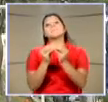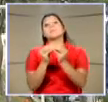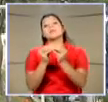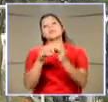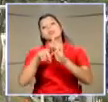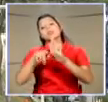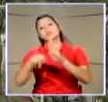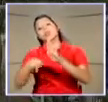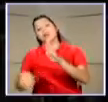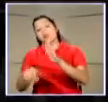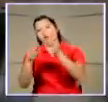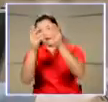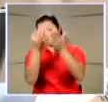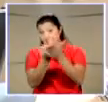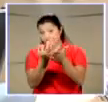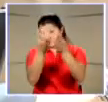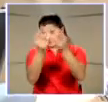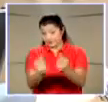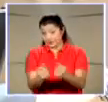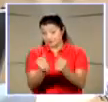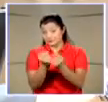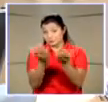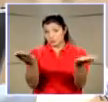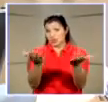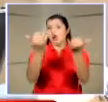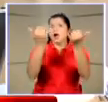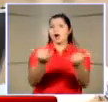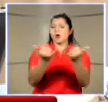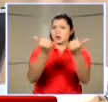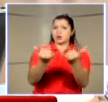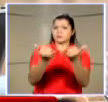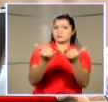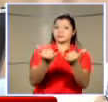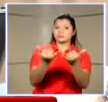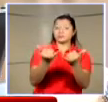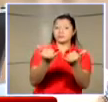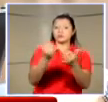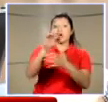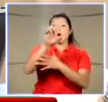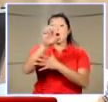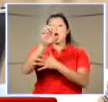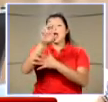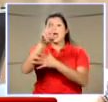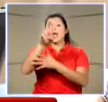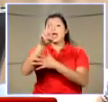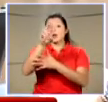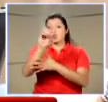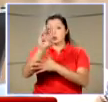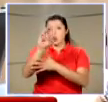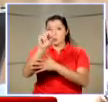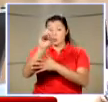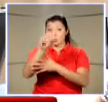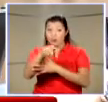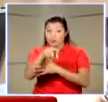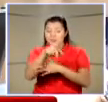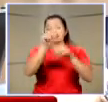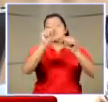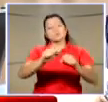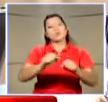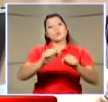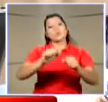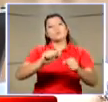finanzas públicas. La colocación de los eurobonos podría atenuar presiones financieras en el